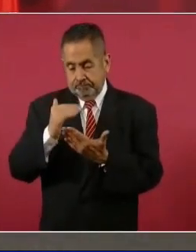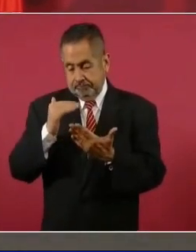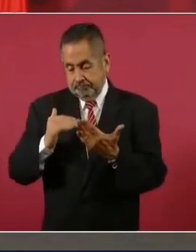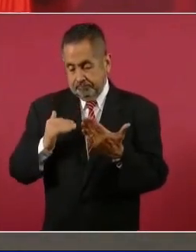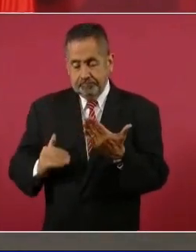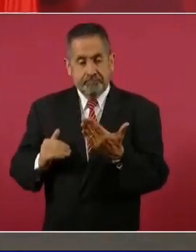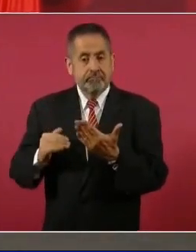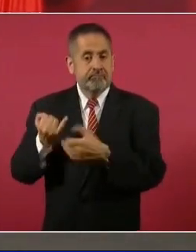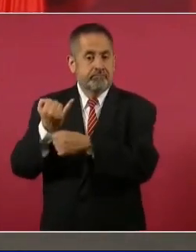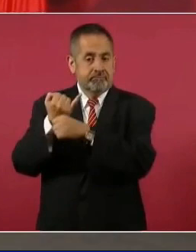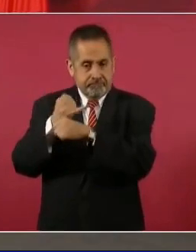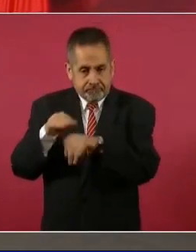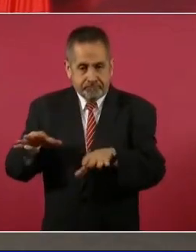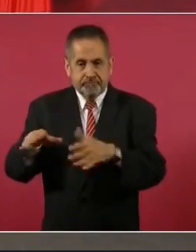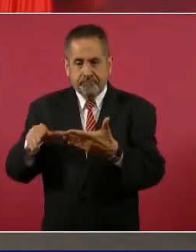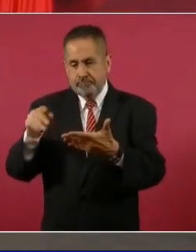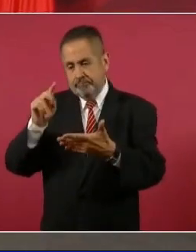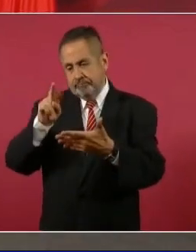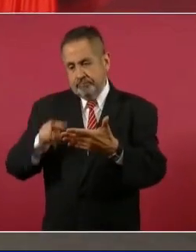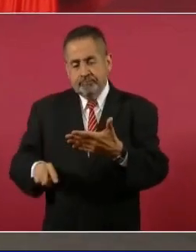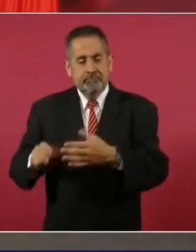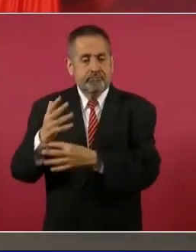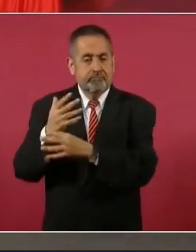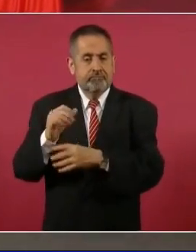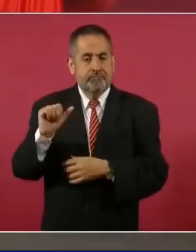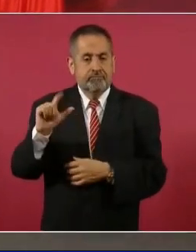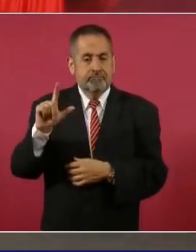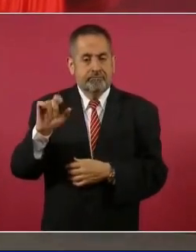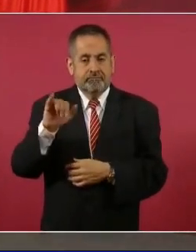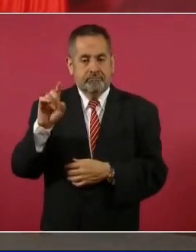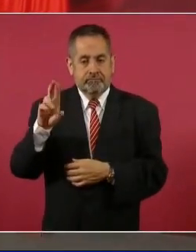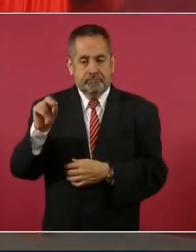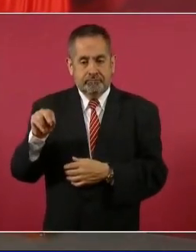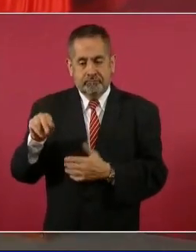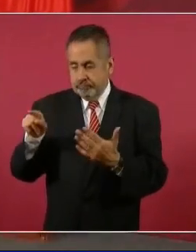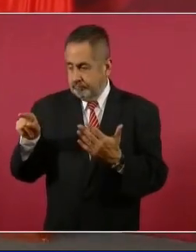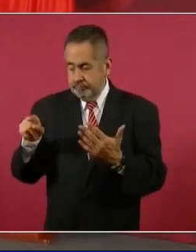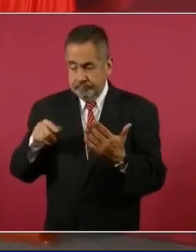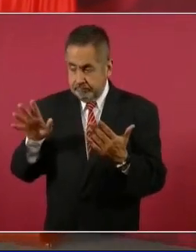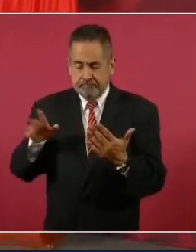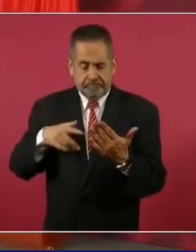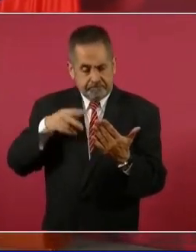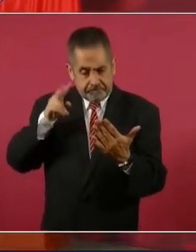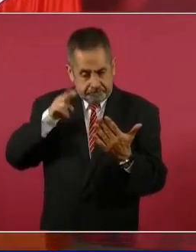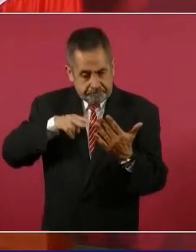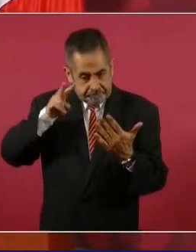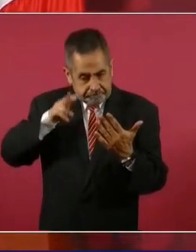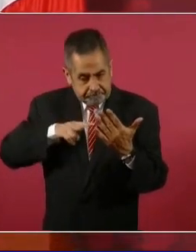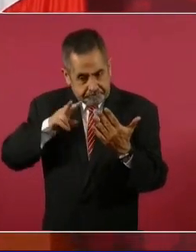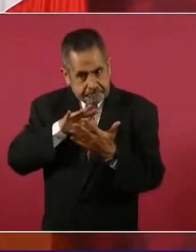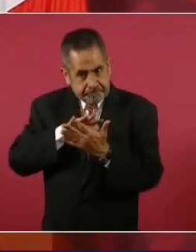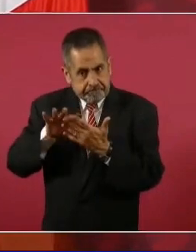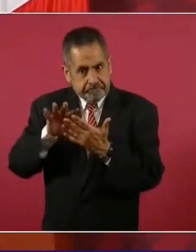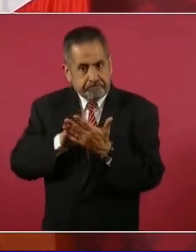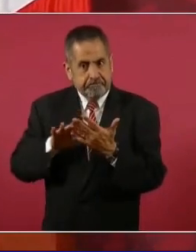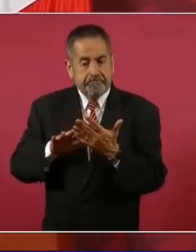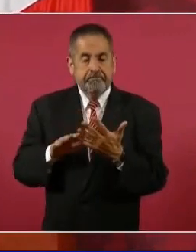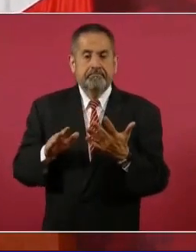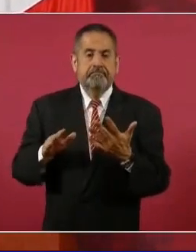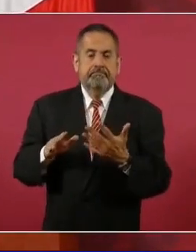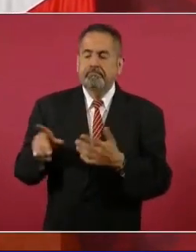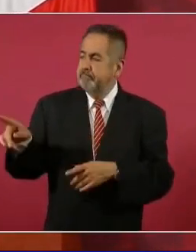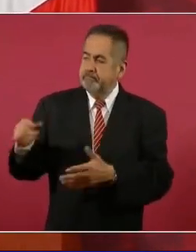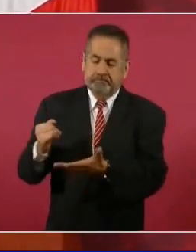escritorio de Alejandro Encinas y lo leí y le dije: